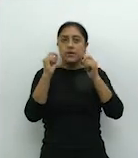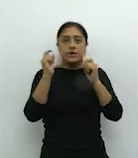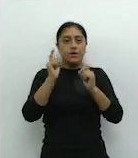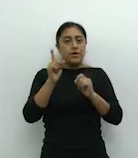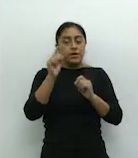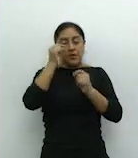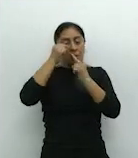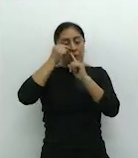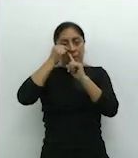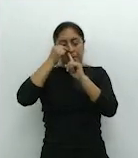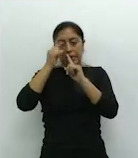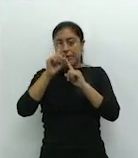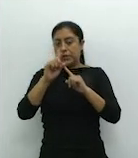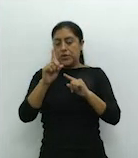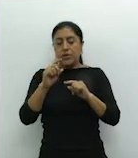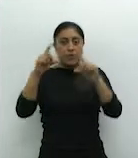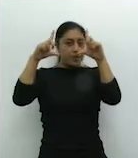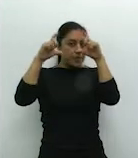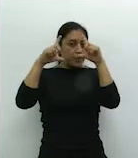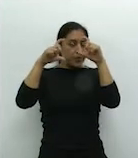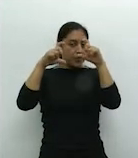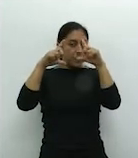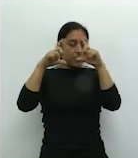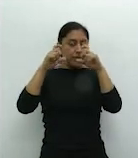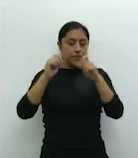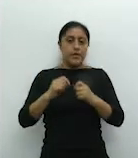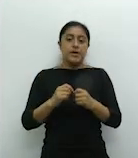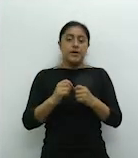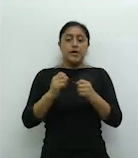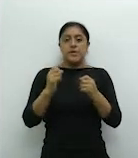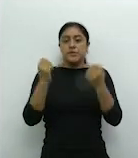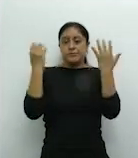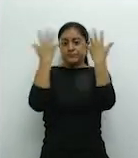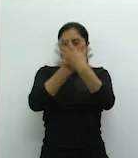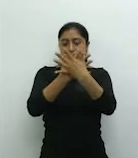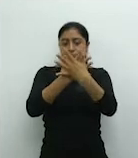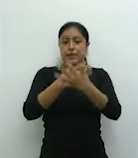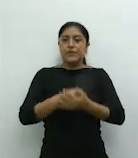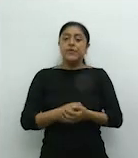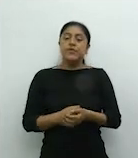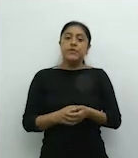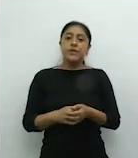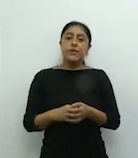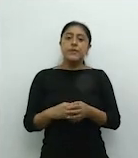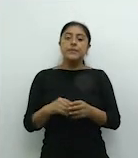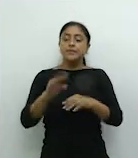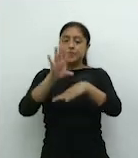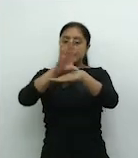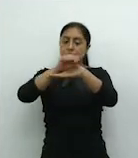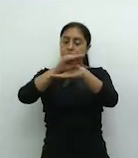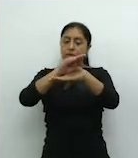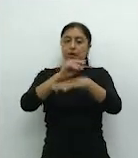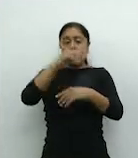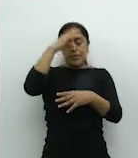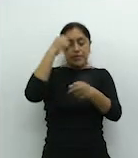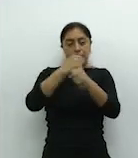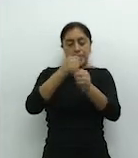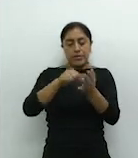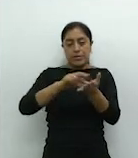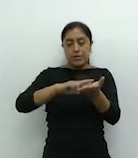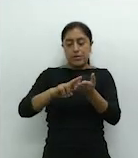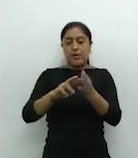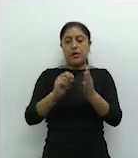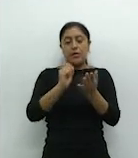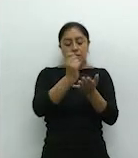rostro. Desde el año 2009, RENAP utiliza una aplicación de software que permite a un operador registrar la